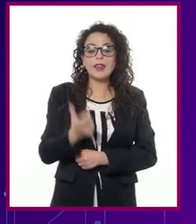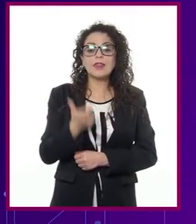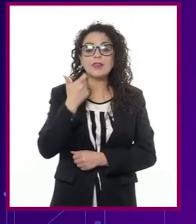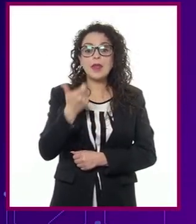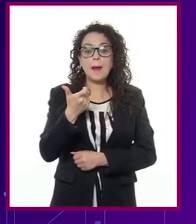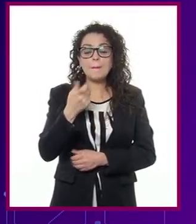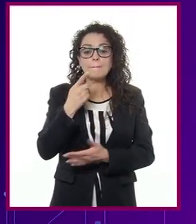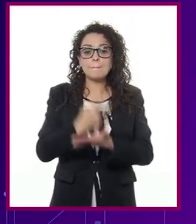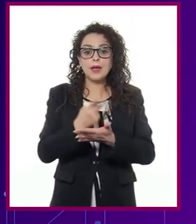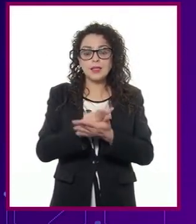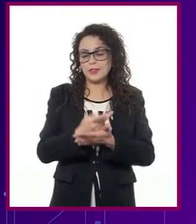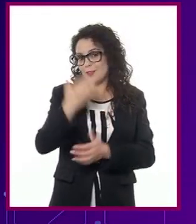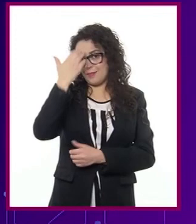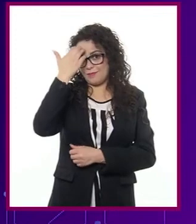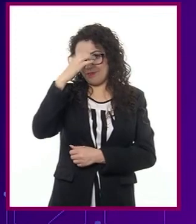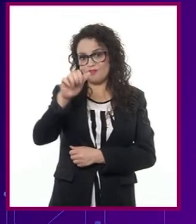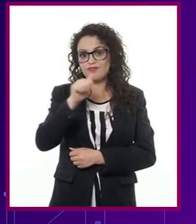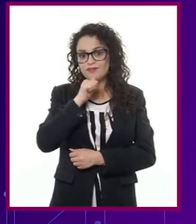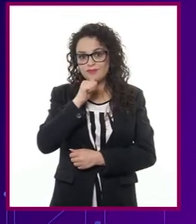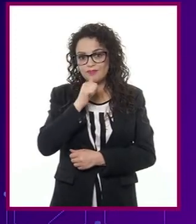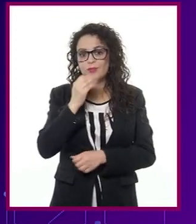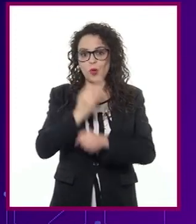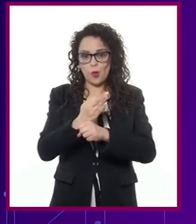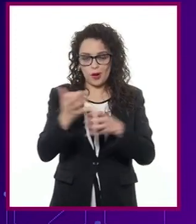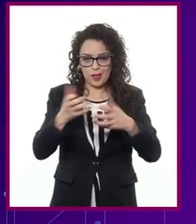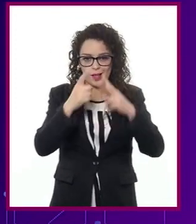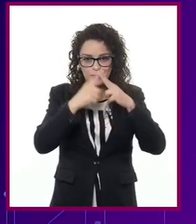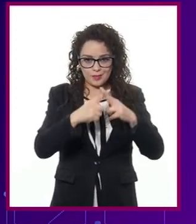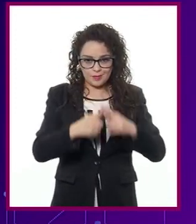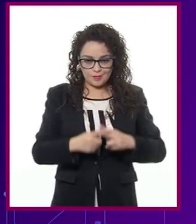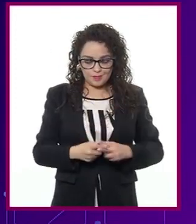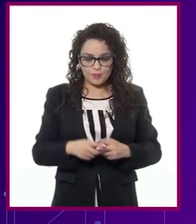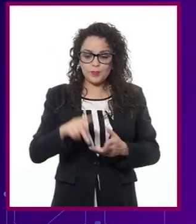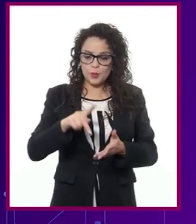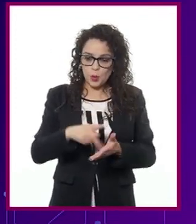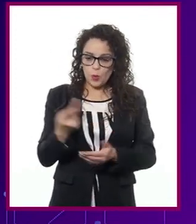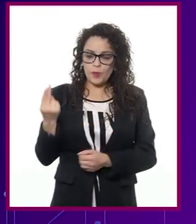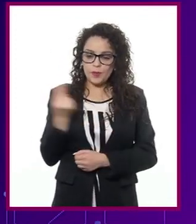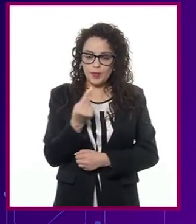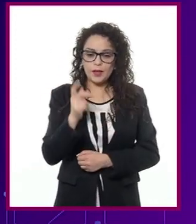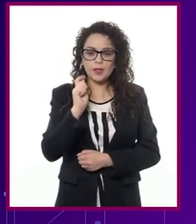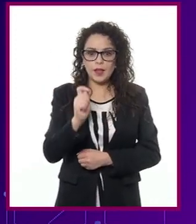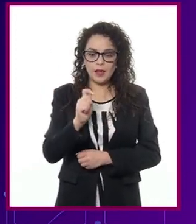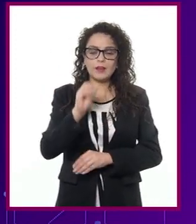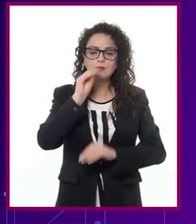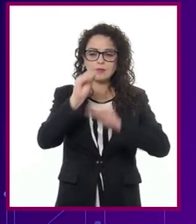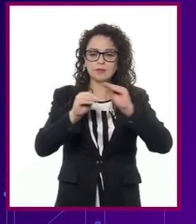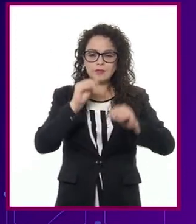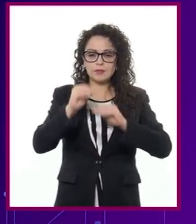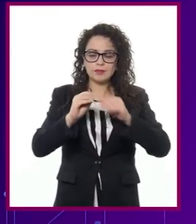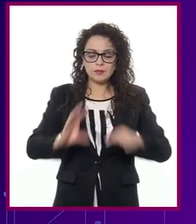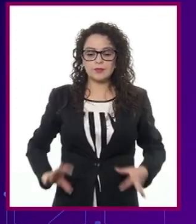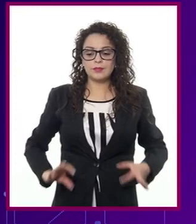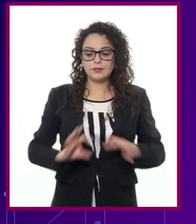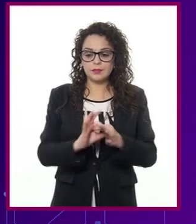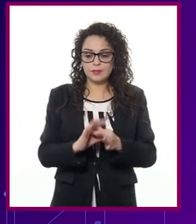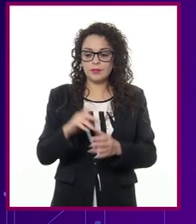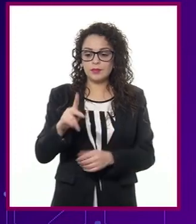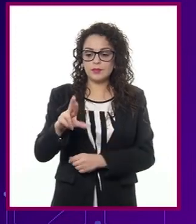que no conocemos. Para este problema, nuevamente plantearemos nuestra relación de